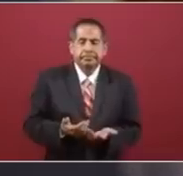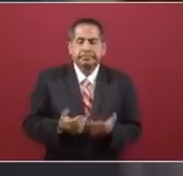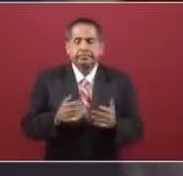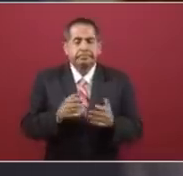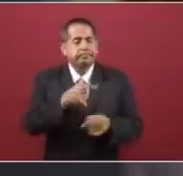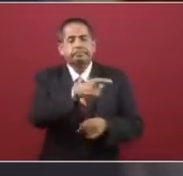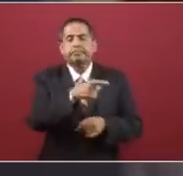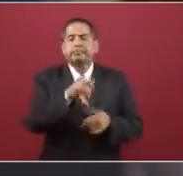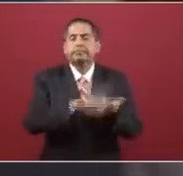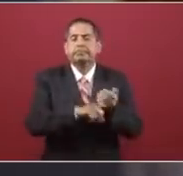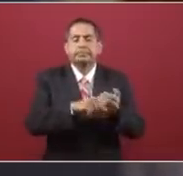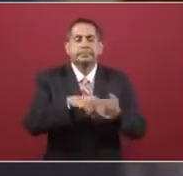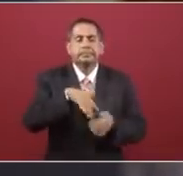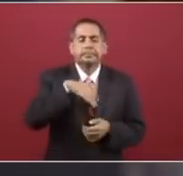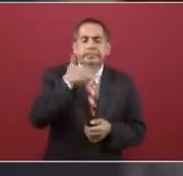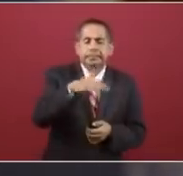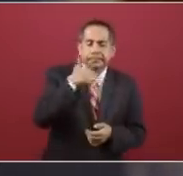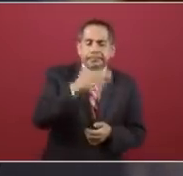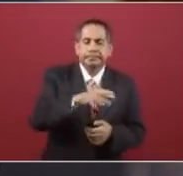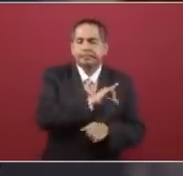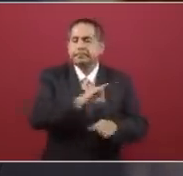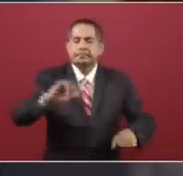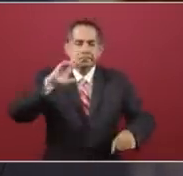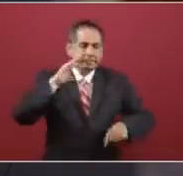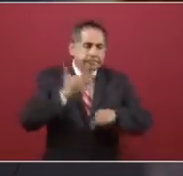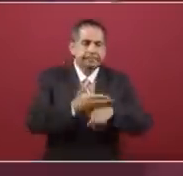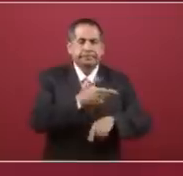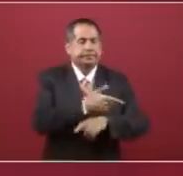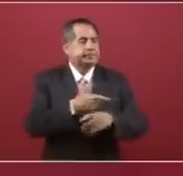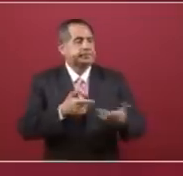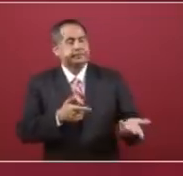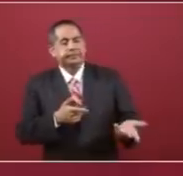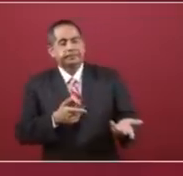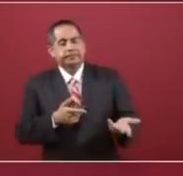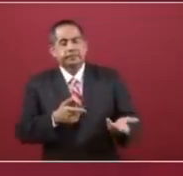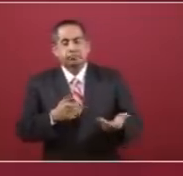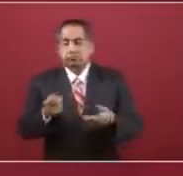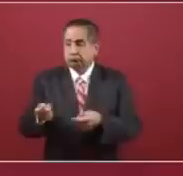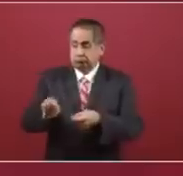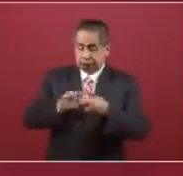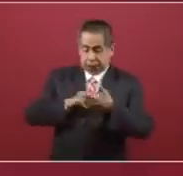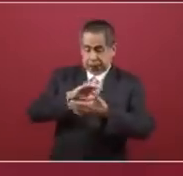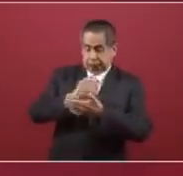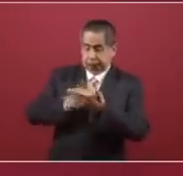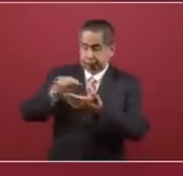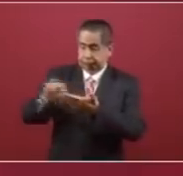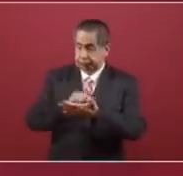irresponsable y corrupta y que apenas recibe el contrato